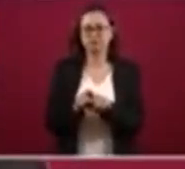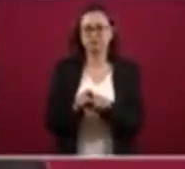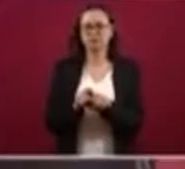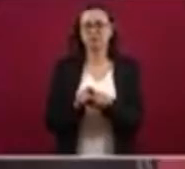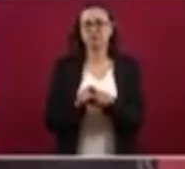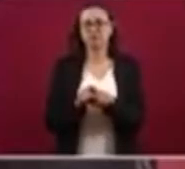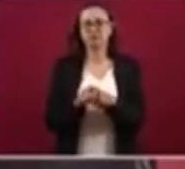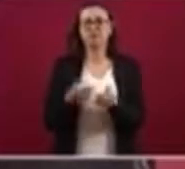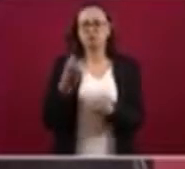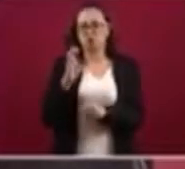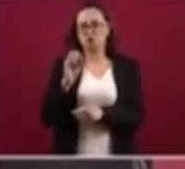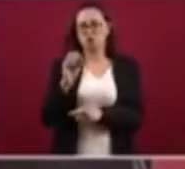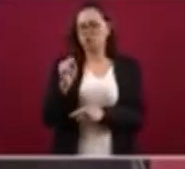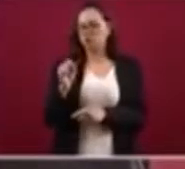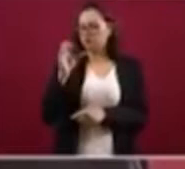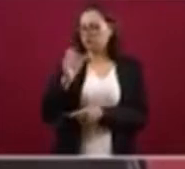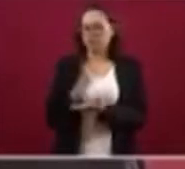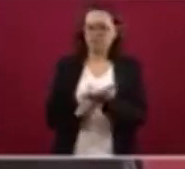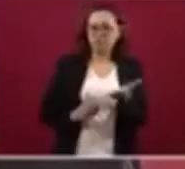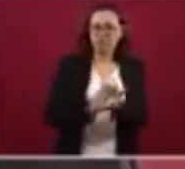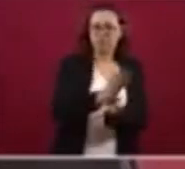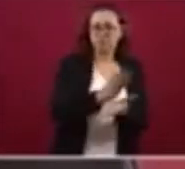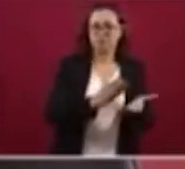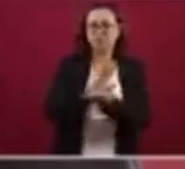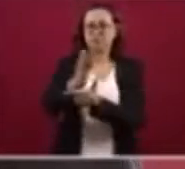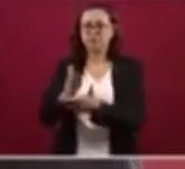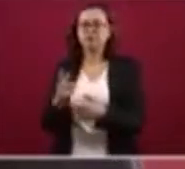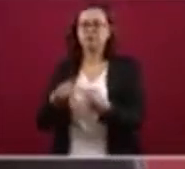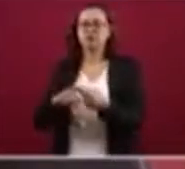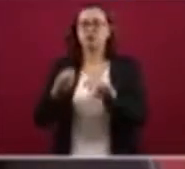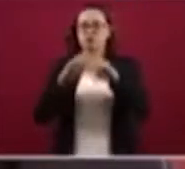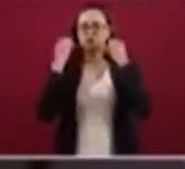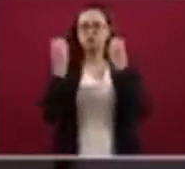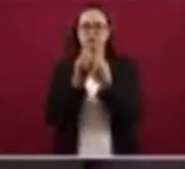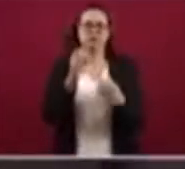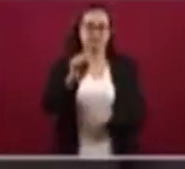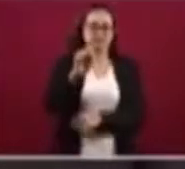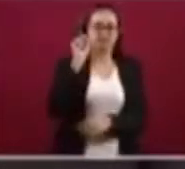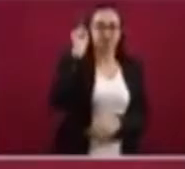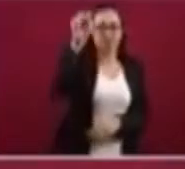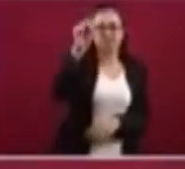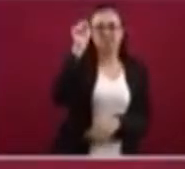organizaciones tanto sindicales como